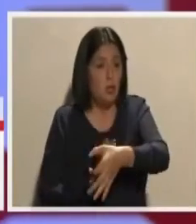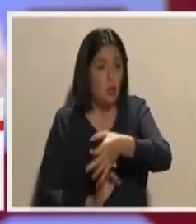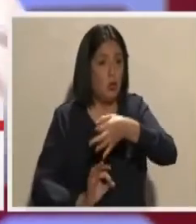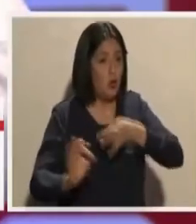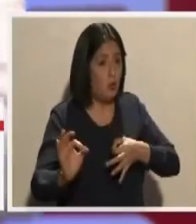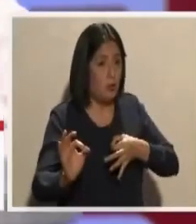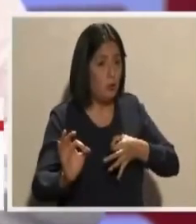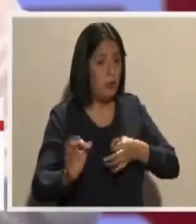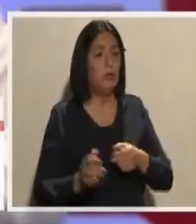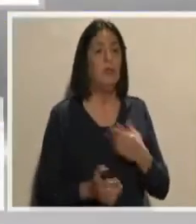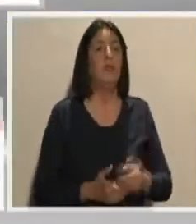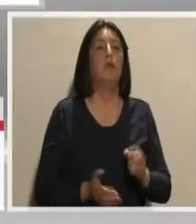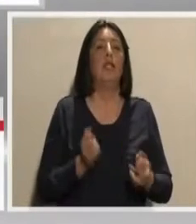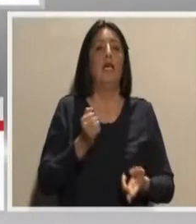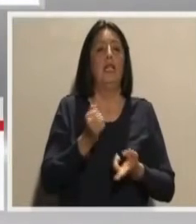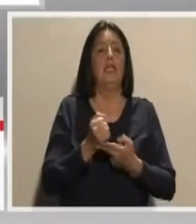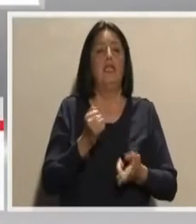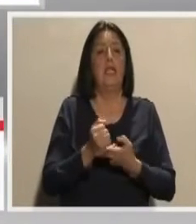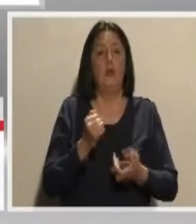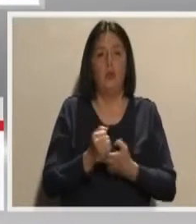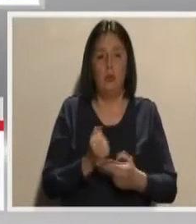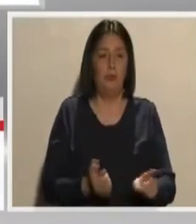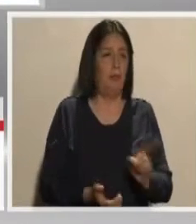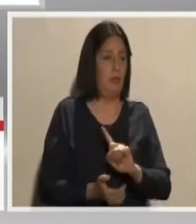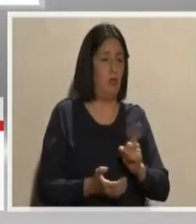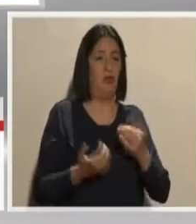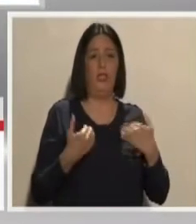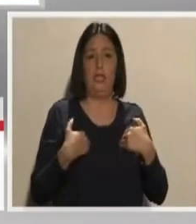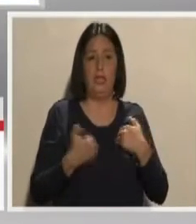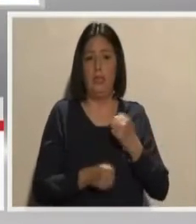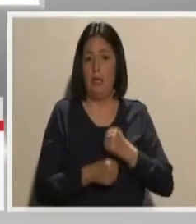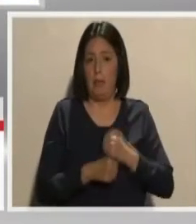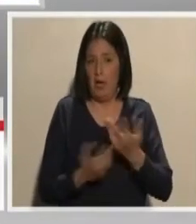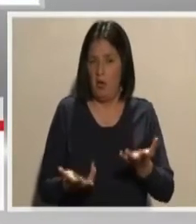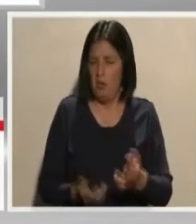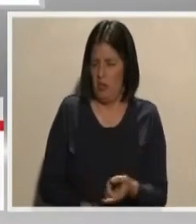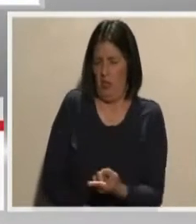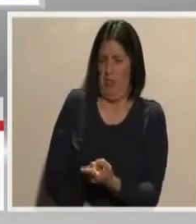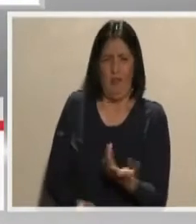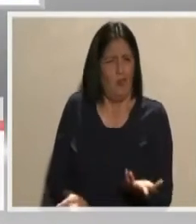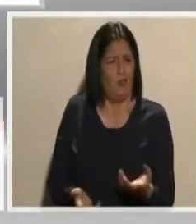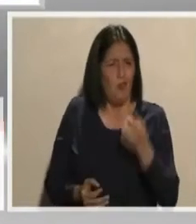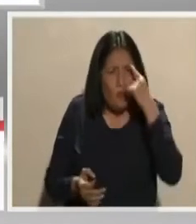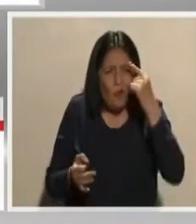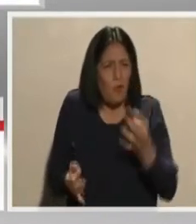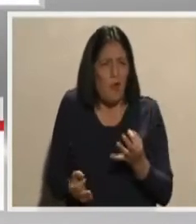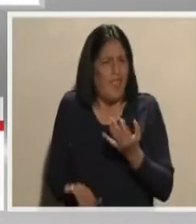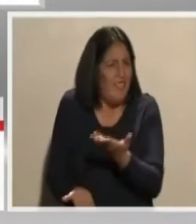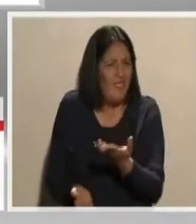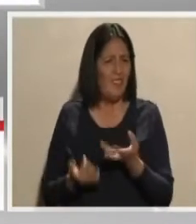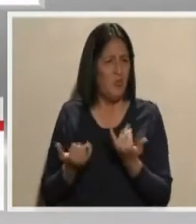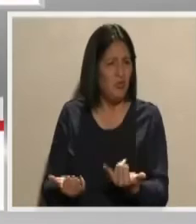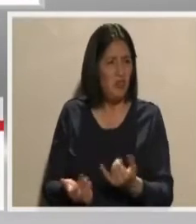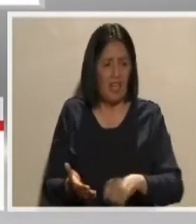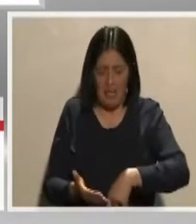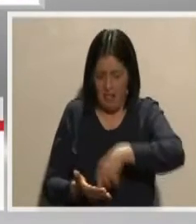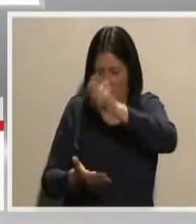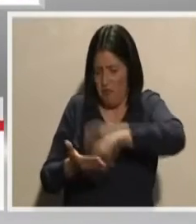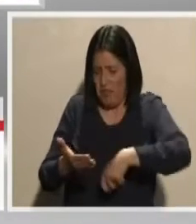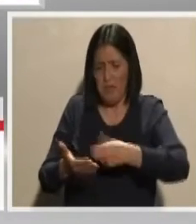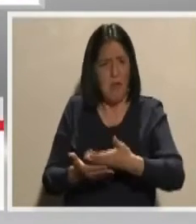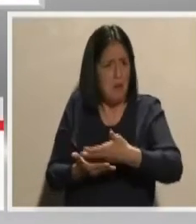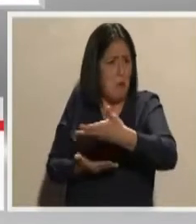sustituidas por el seguro de desempleo. ¿Cómo creer entonces que usted ahora firma un